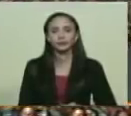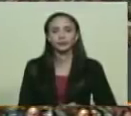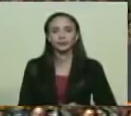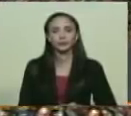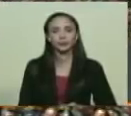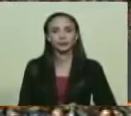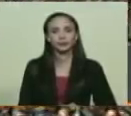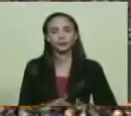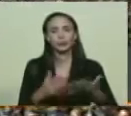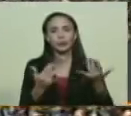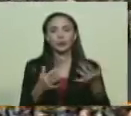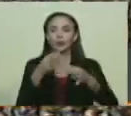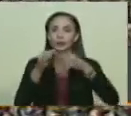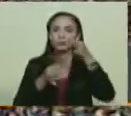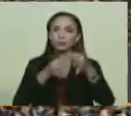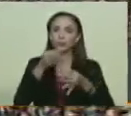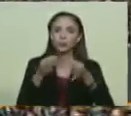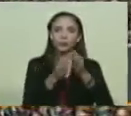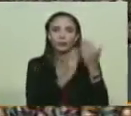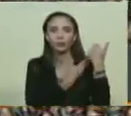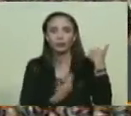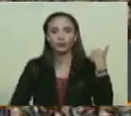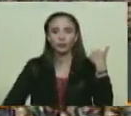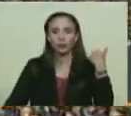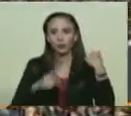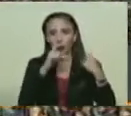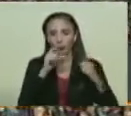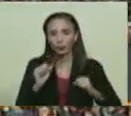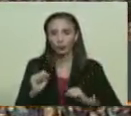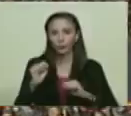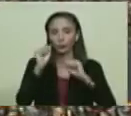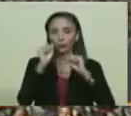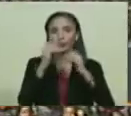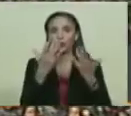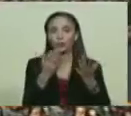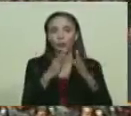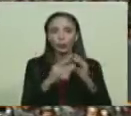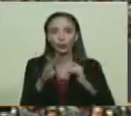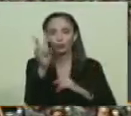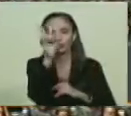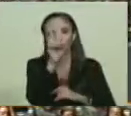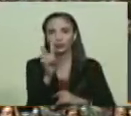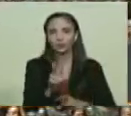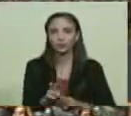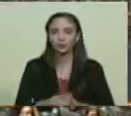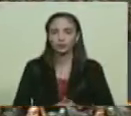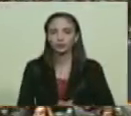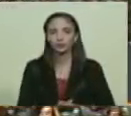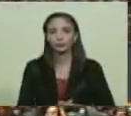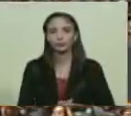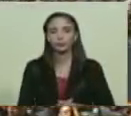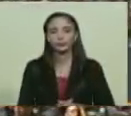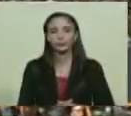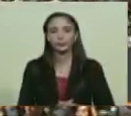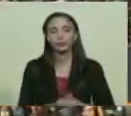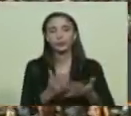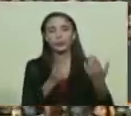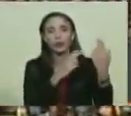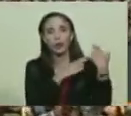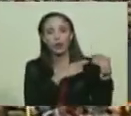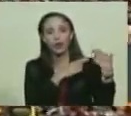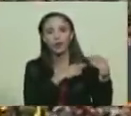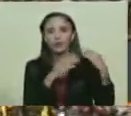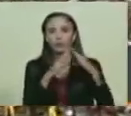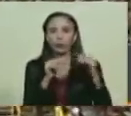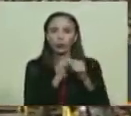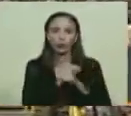Palabras del ciudadano Nicolás Maduro Moros, presidente constitucional de la República Bolivariana de Venezuela, comandante en jefe de la Fuerza